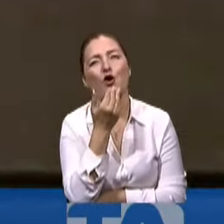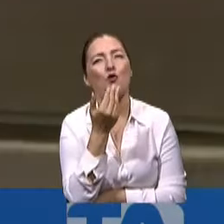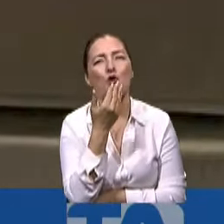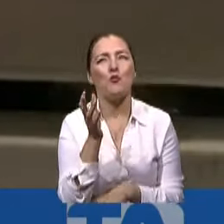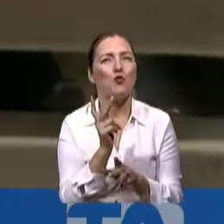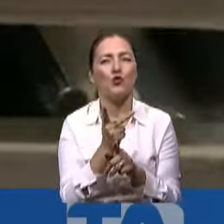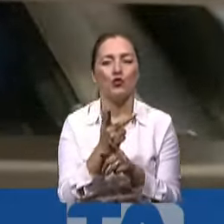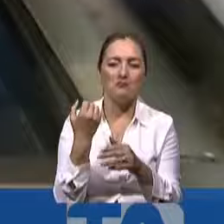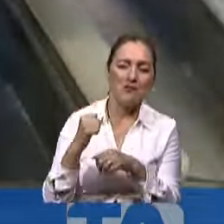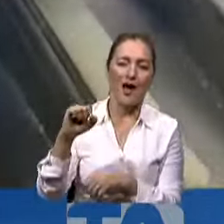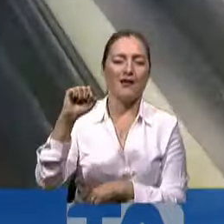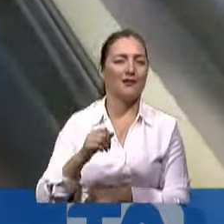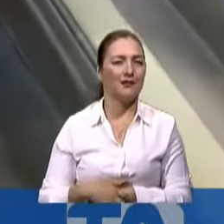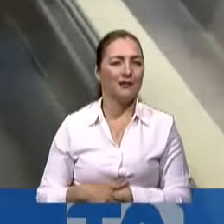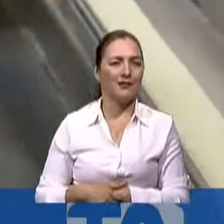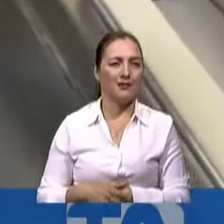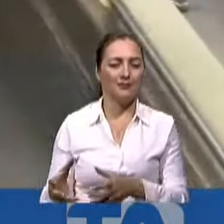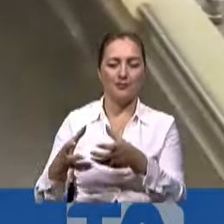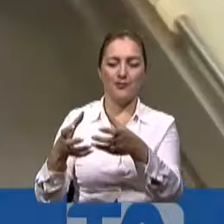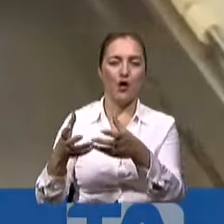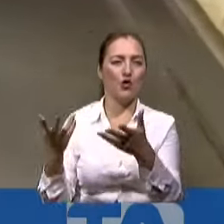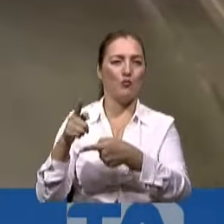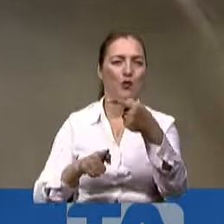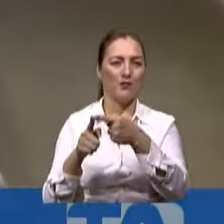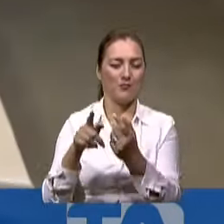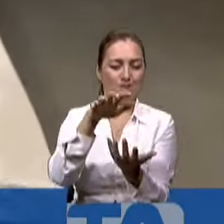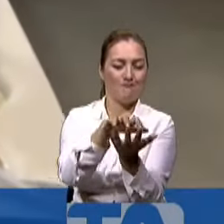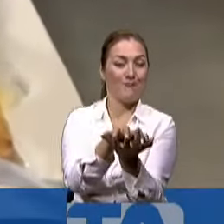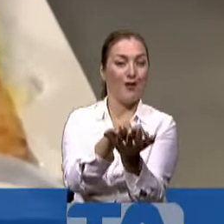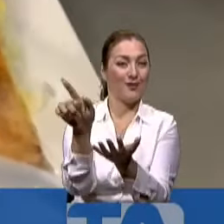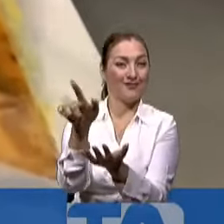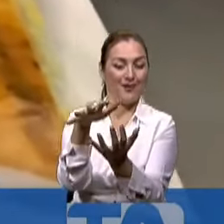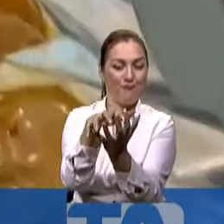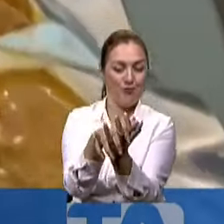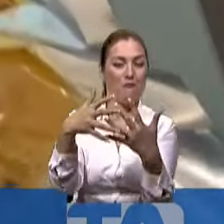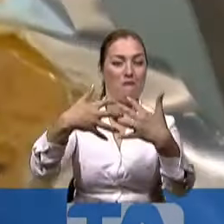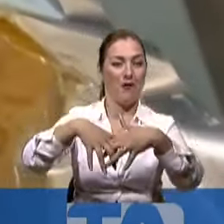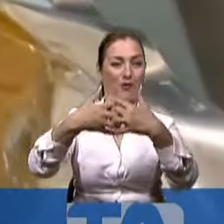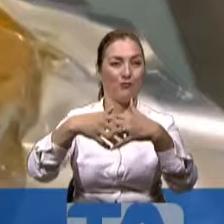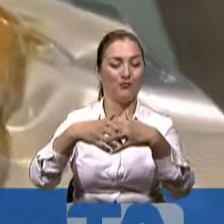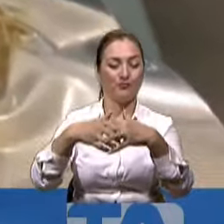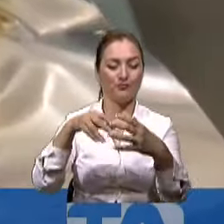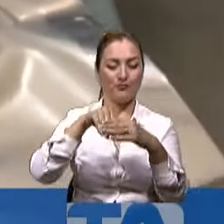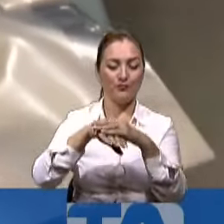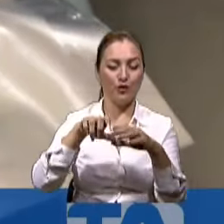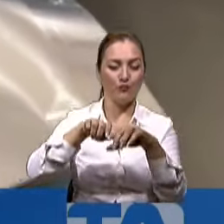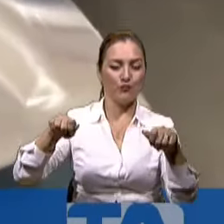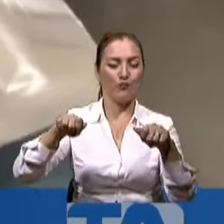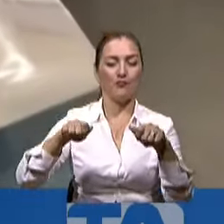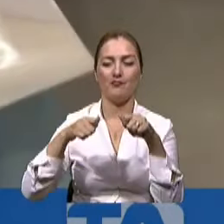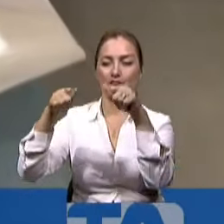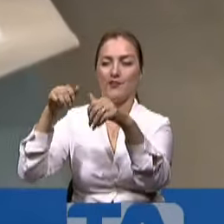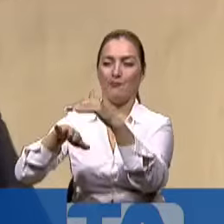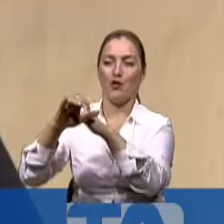que nuestro producto llegue, a veces no llegaba en condiciones adecuadas, nosotros ahorita tenemos una presentación en la que empacamos el vacío para que el producto llegue en